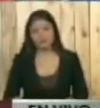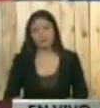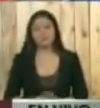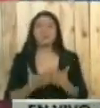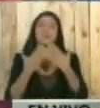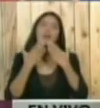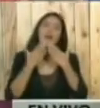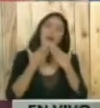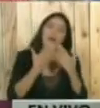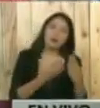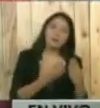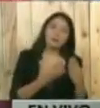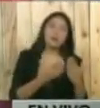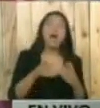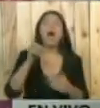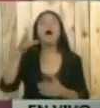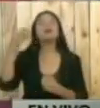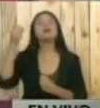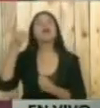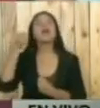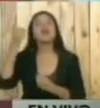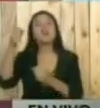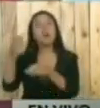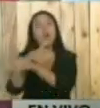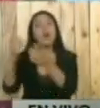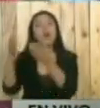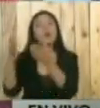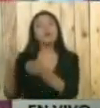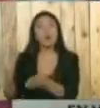Gracias, gracias. ¡Que viva Lizeta!